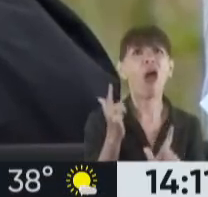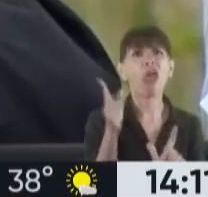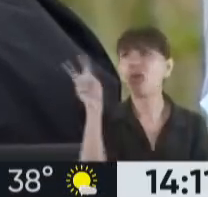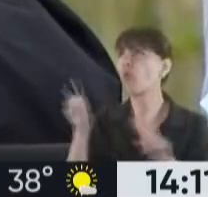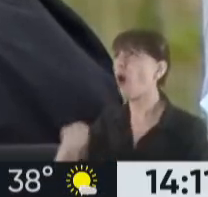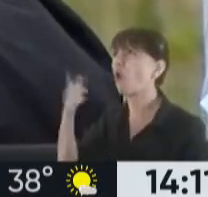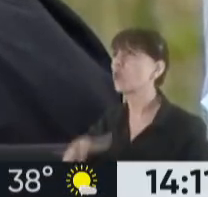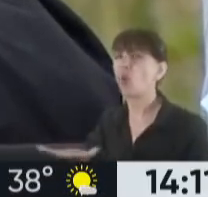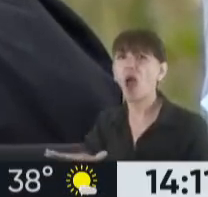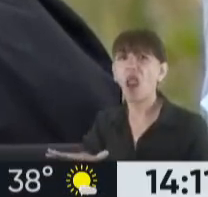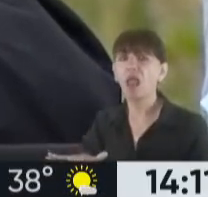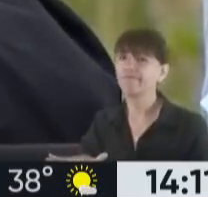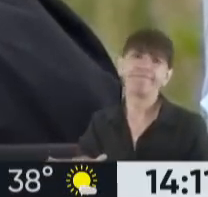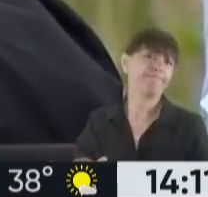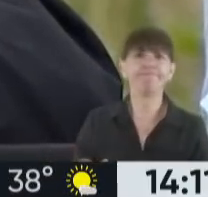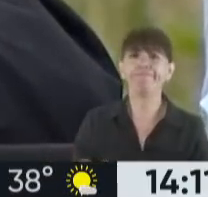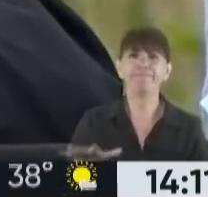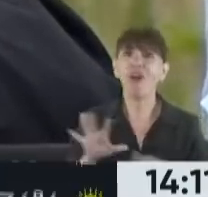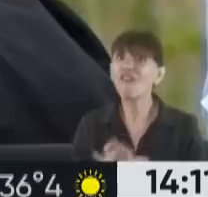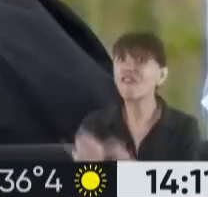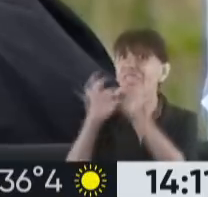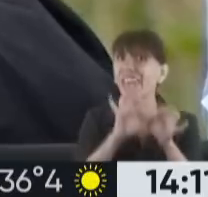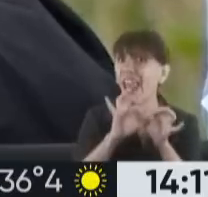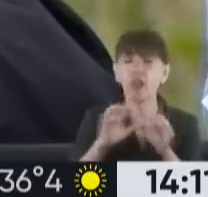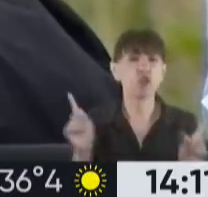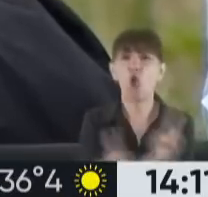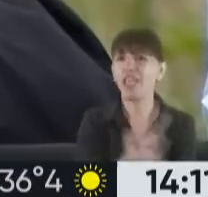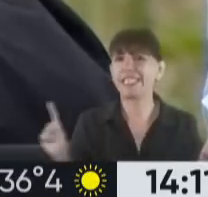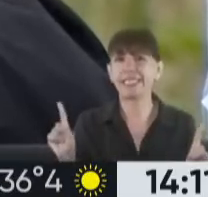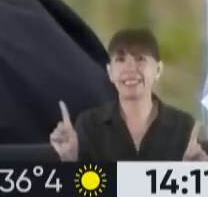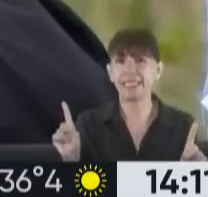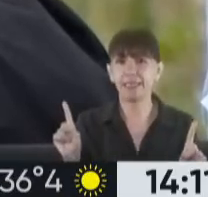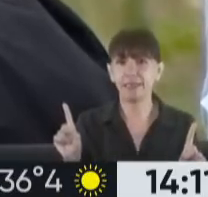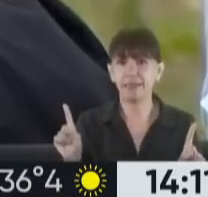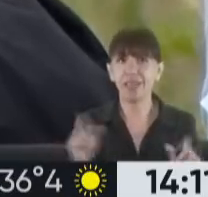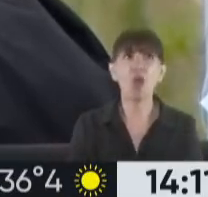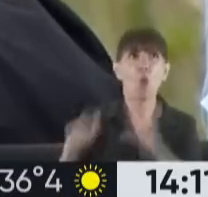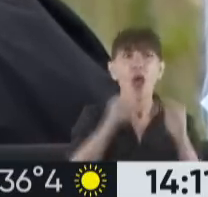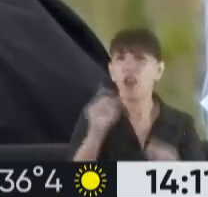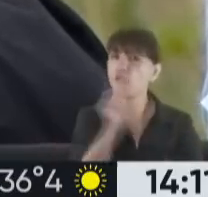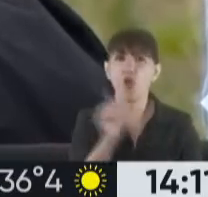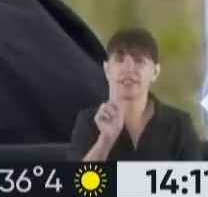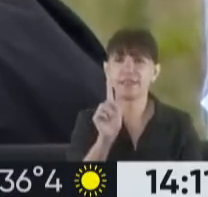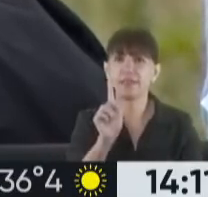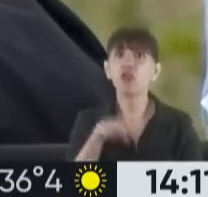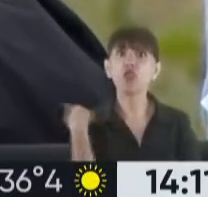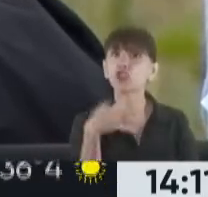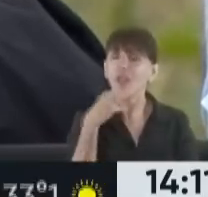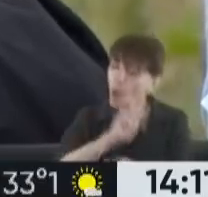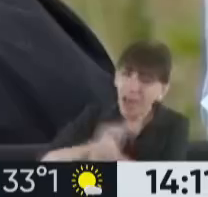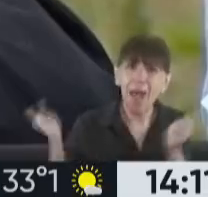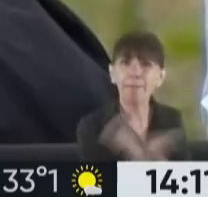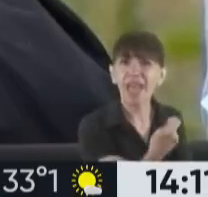entonces la Argentina no va a ser un país federal. Nosotros tenemos que lograr que cada